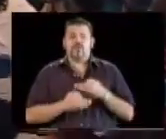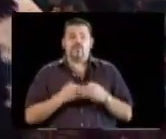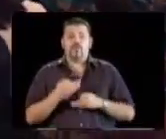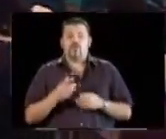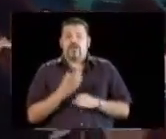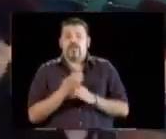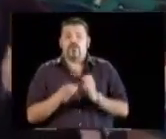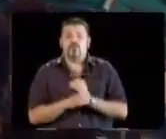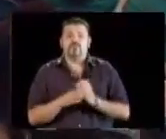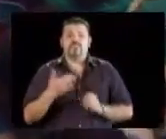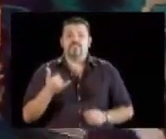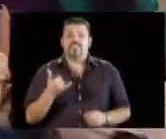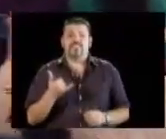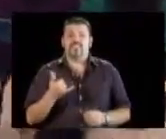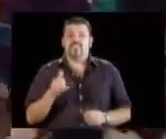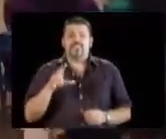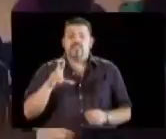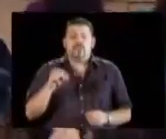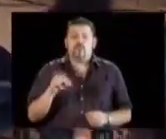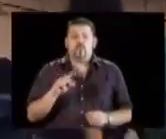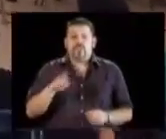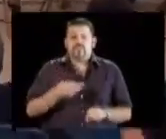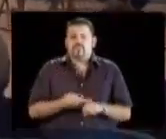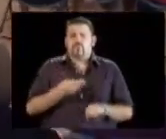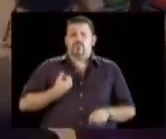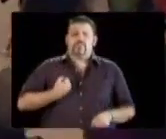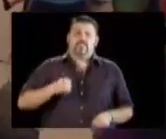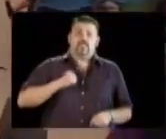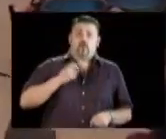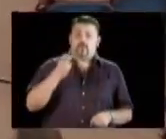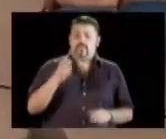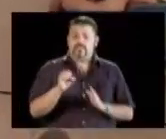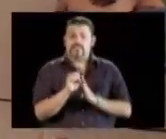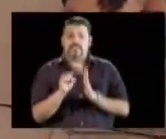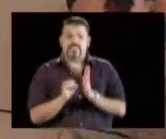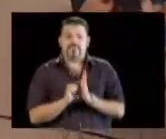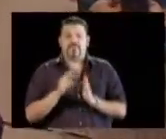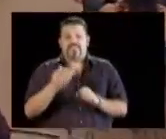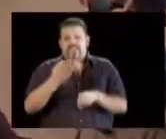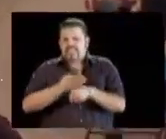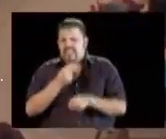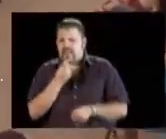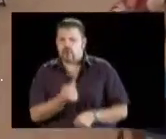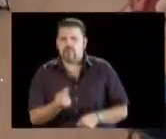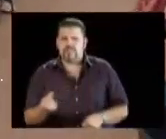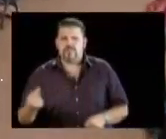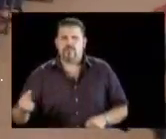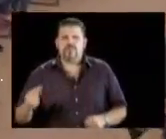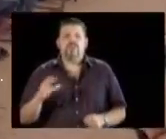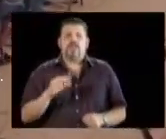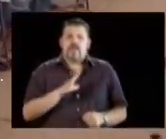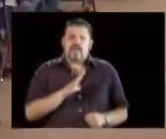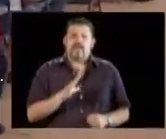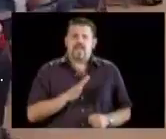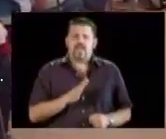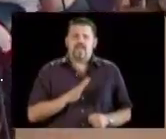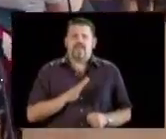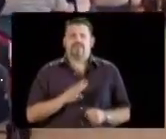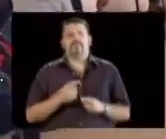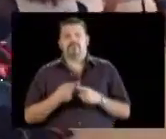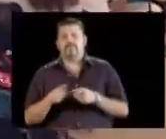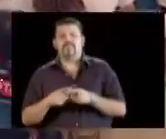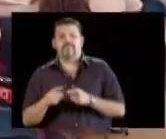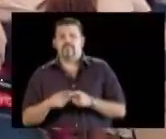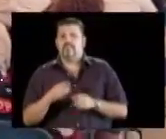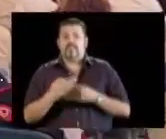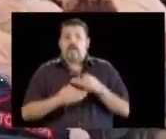castigos. No usamos ese sistema de premiar y castigar a los niños. Hay entendimiento de que lo que